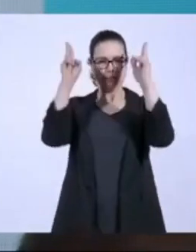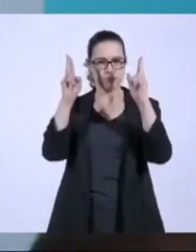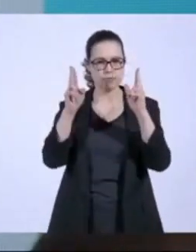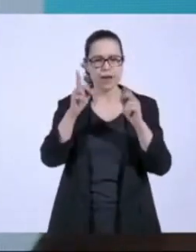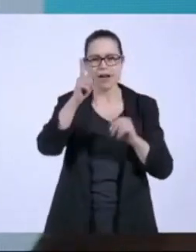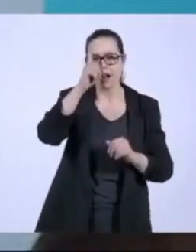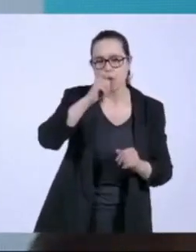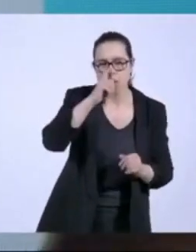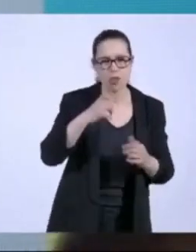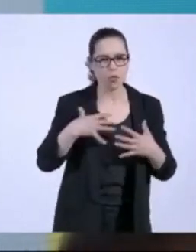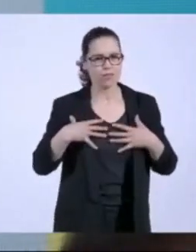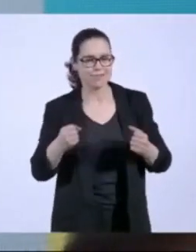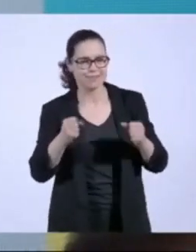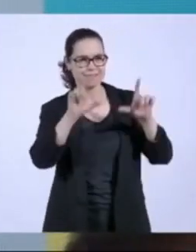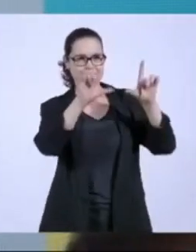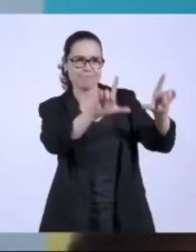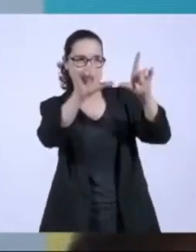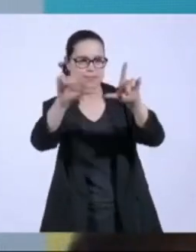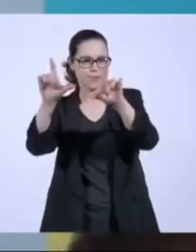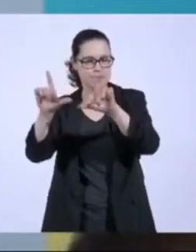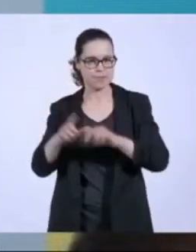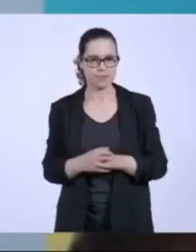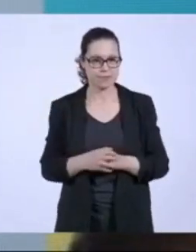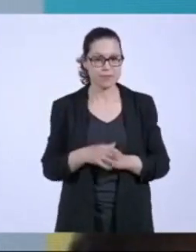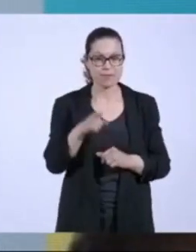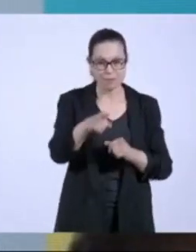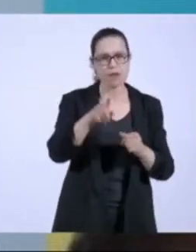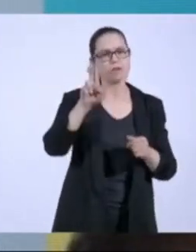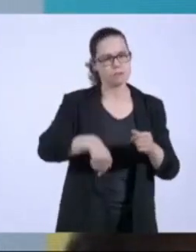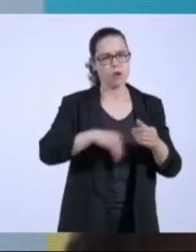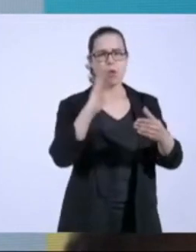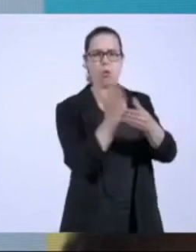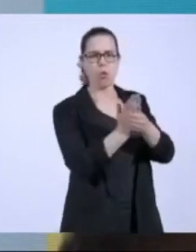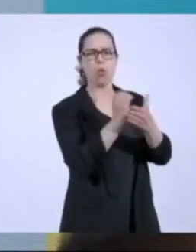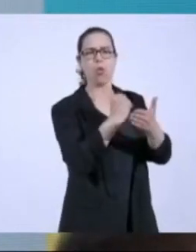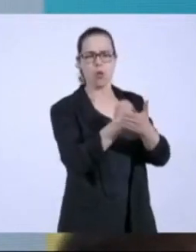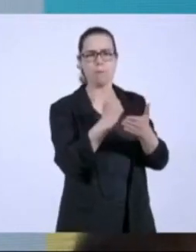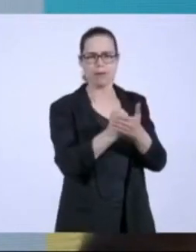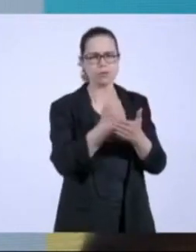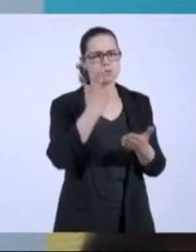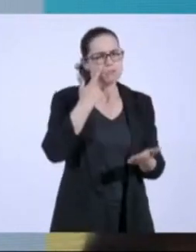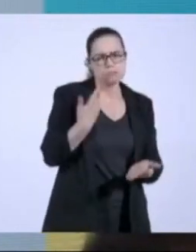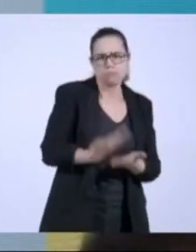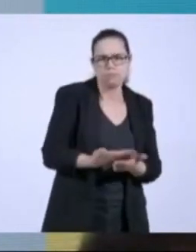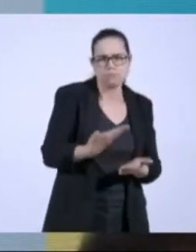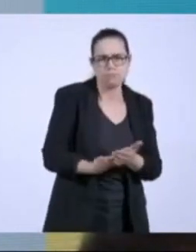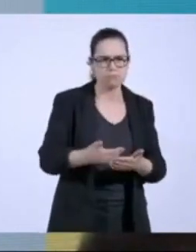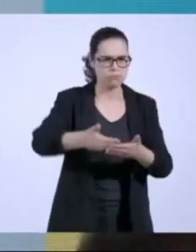saudade. Por iso tamén é documento, testemunha de algo xa